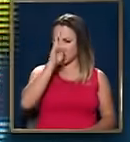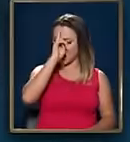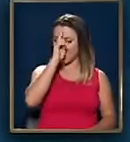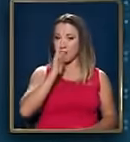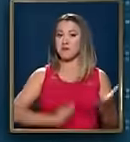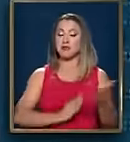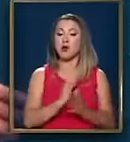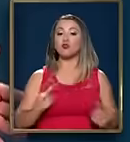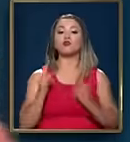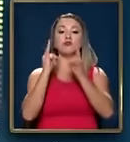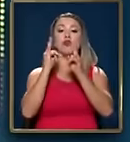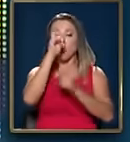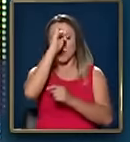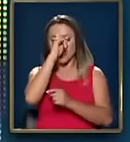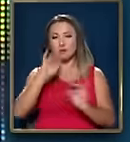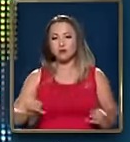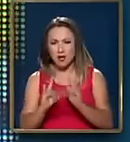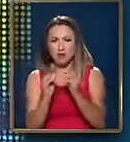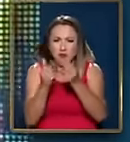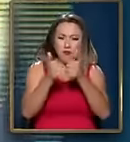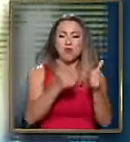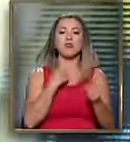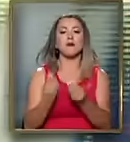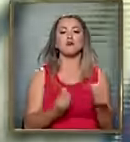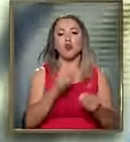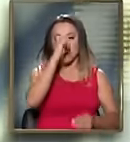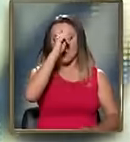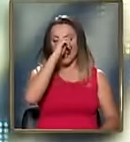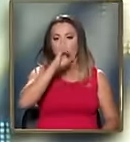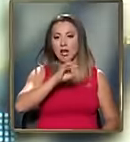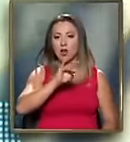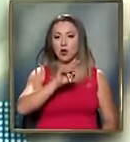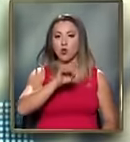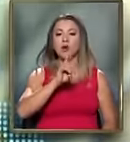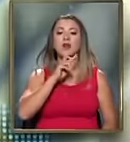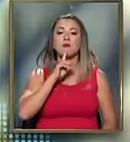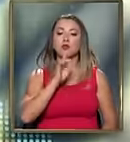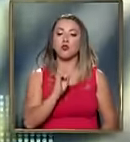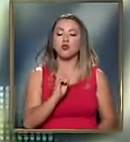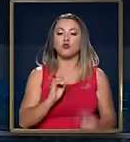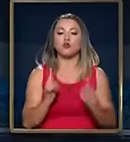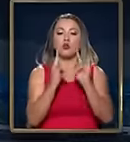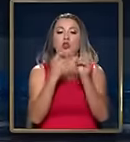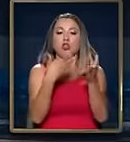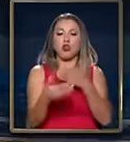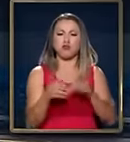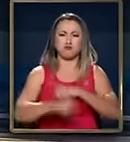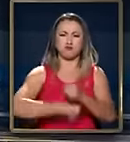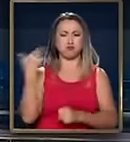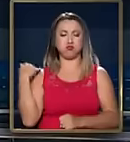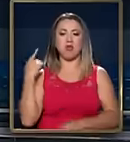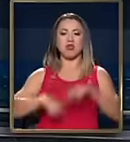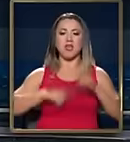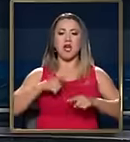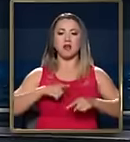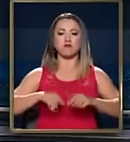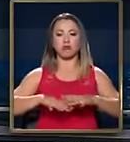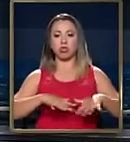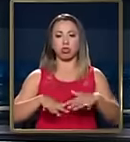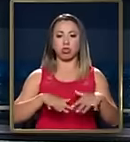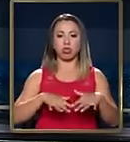construir hospitales, construyámoslos bien. Lo que pasó con el hospital de Curepto, que lo construyeron hace muchos años en una tierra medias